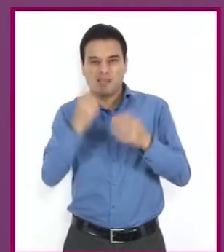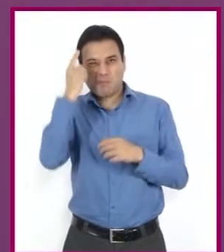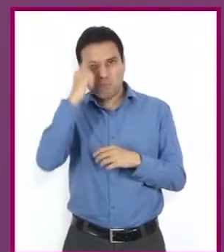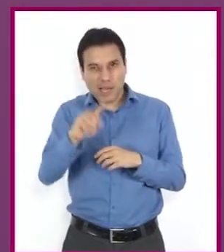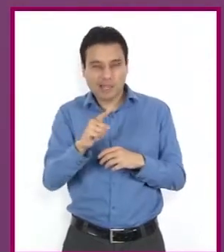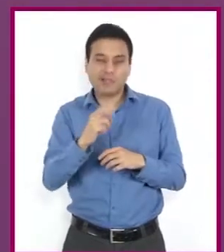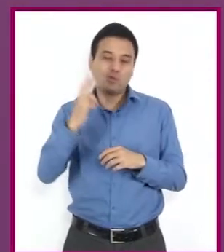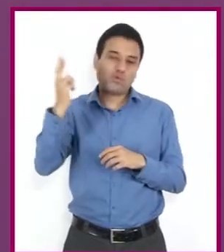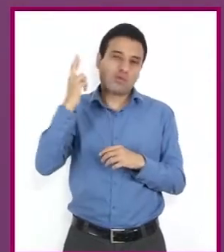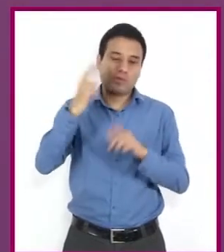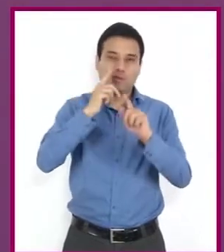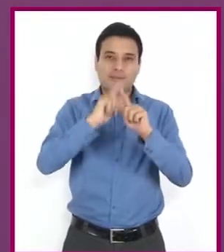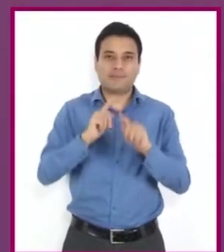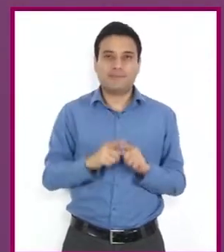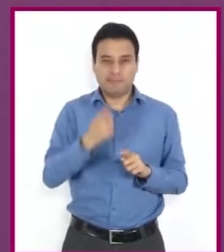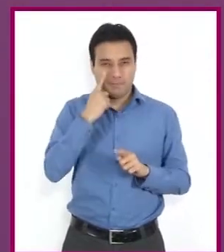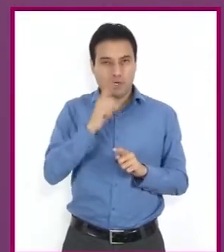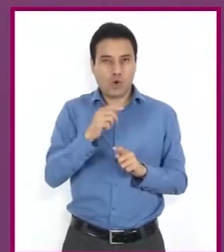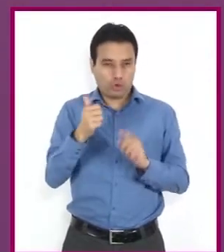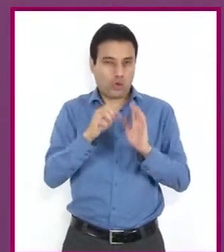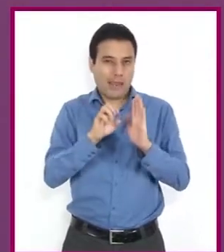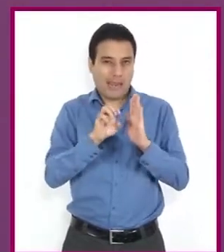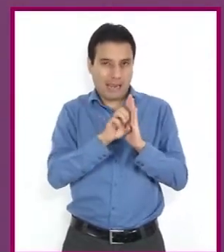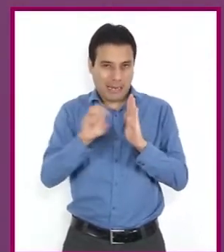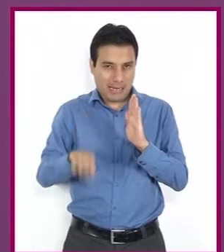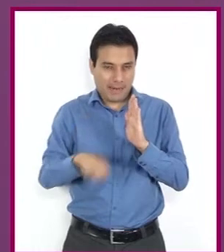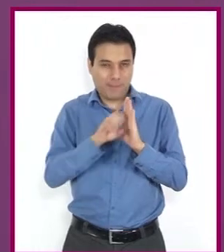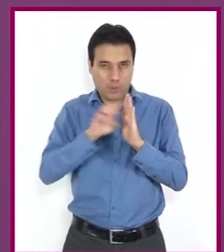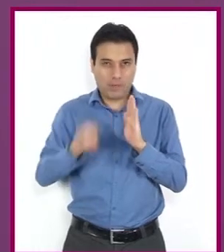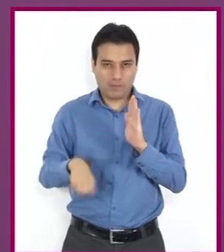Veamos ahora más recursos gráficos para contar